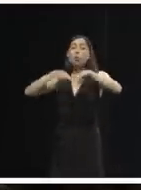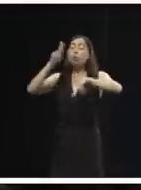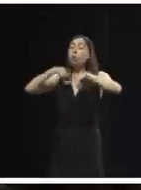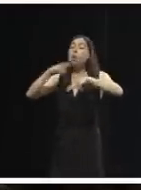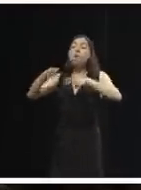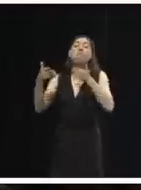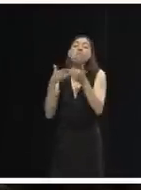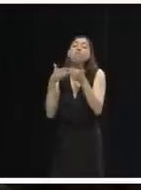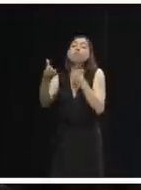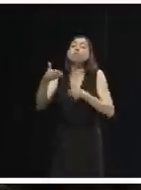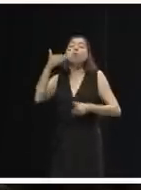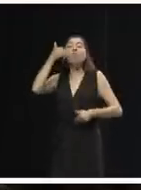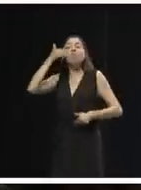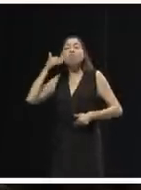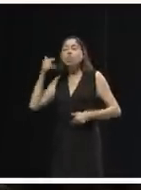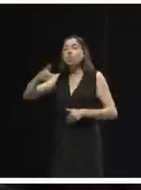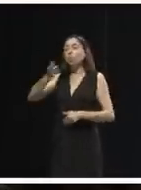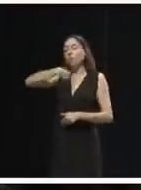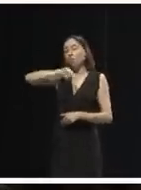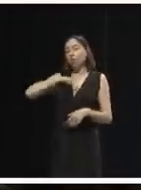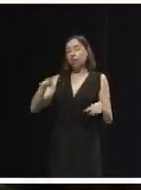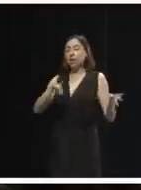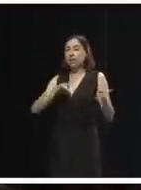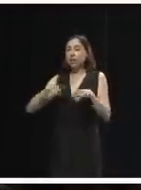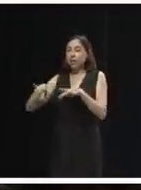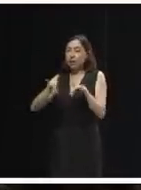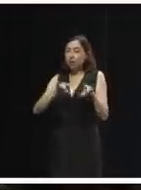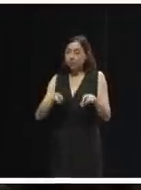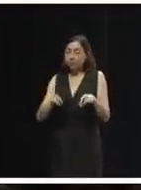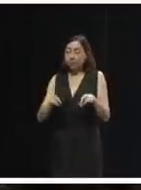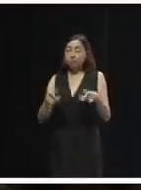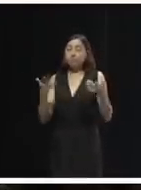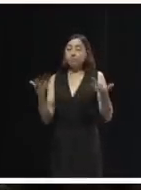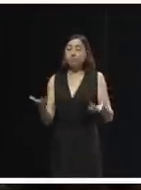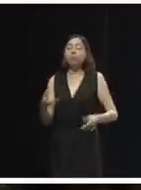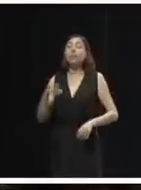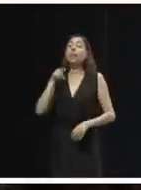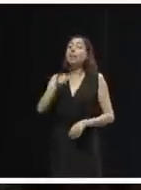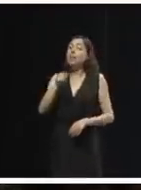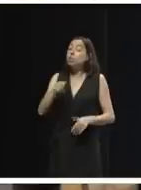futuro digno en nuestra tierra. Y esto